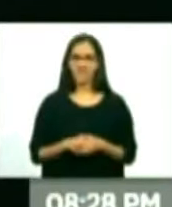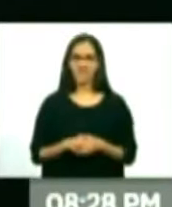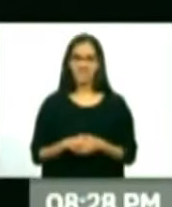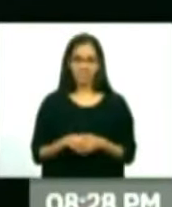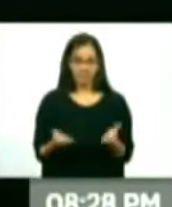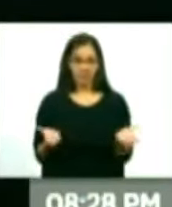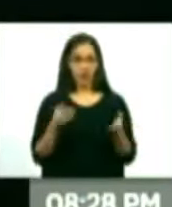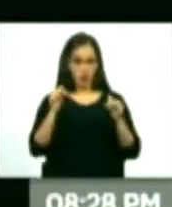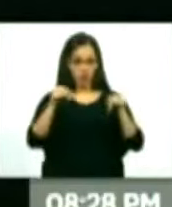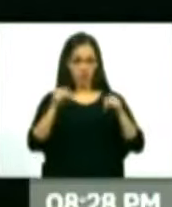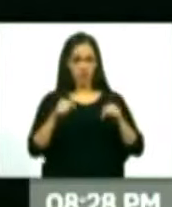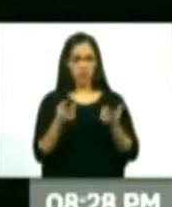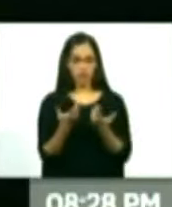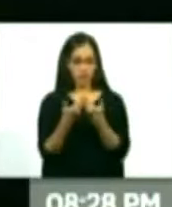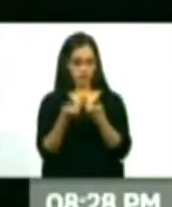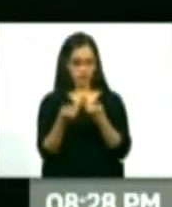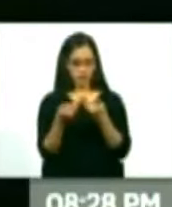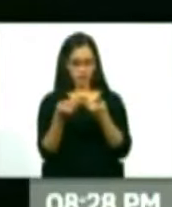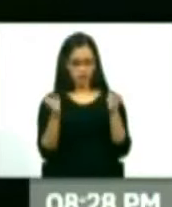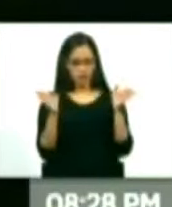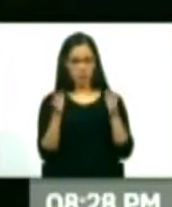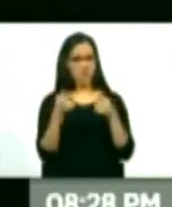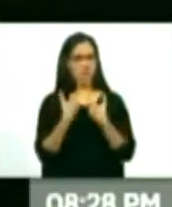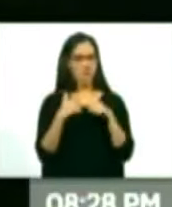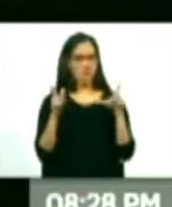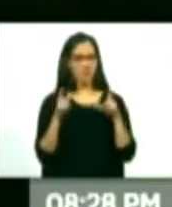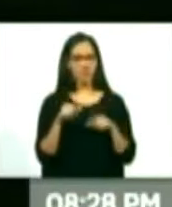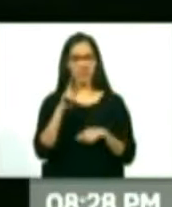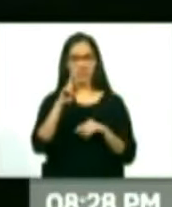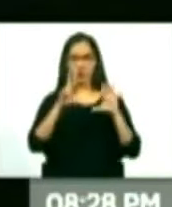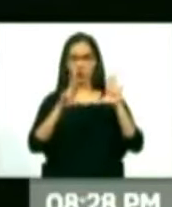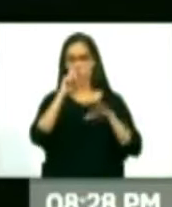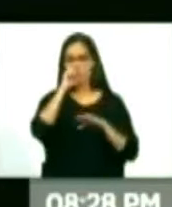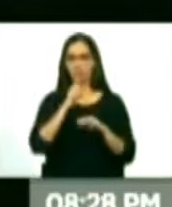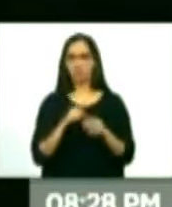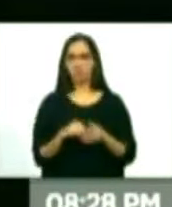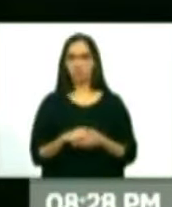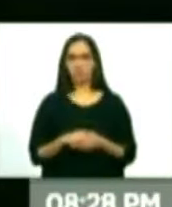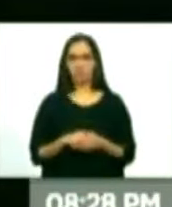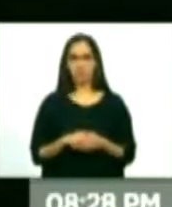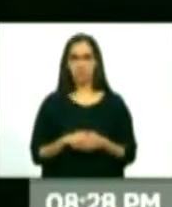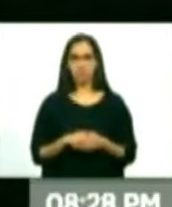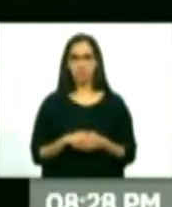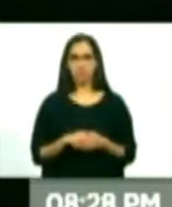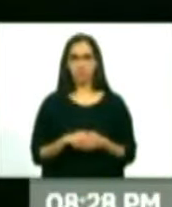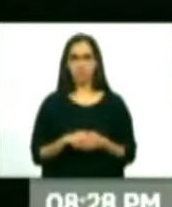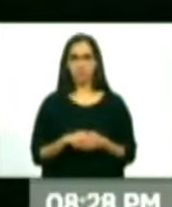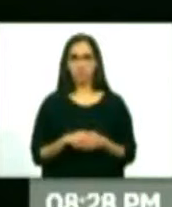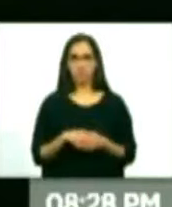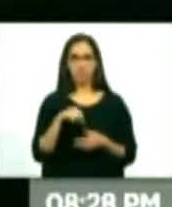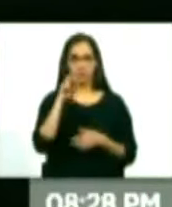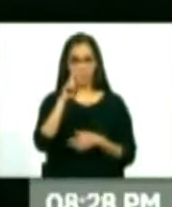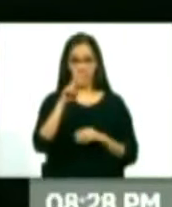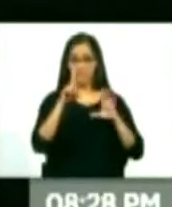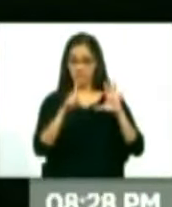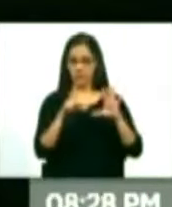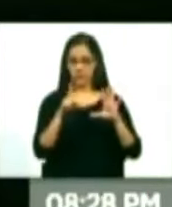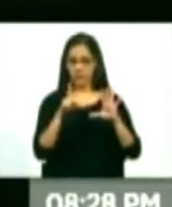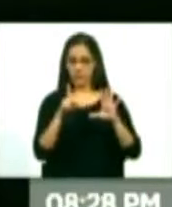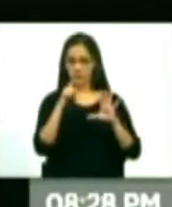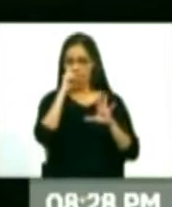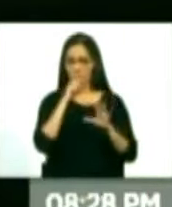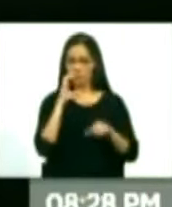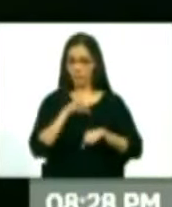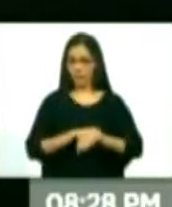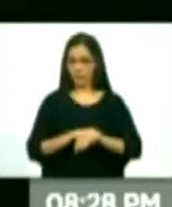Claro, ahorita estuviera saliendo porque en 27 años, 28 años, 27 los adherentes, los iniciadores,